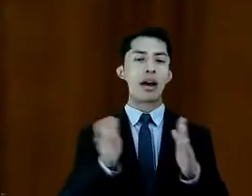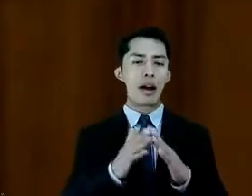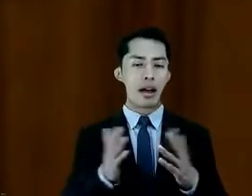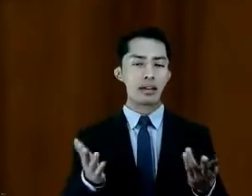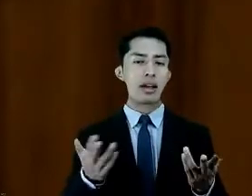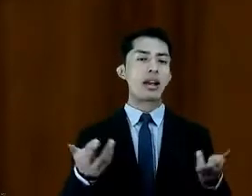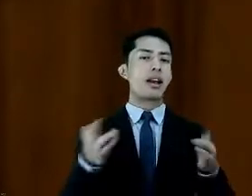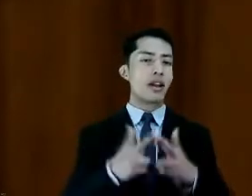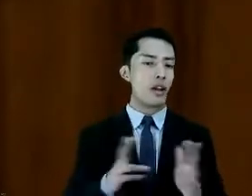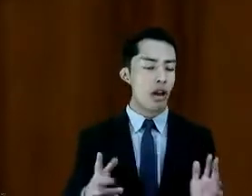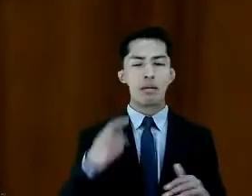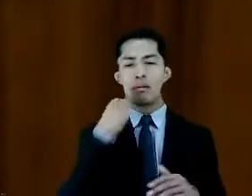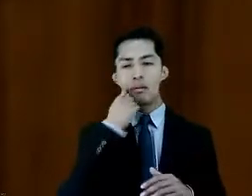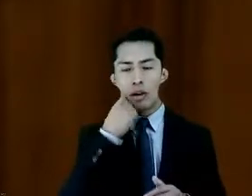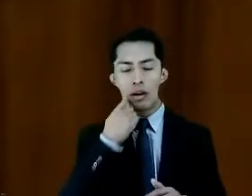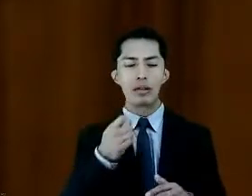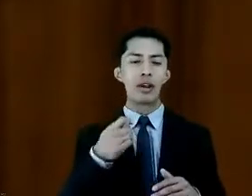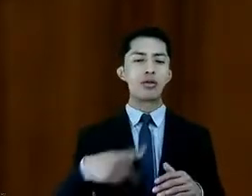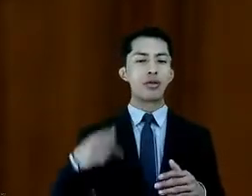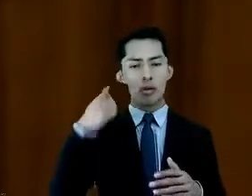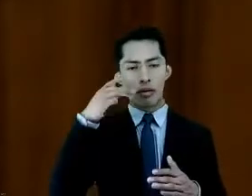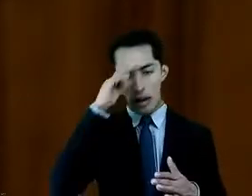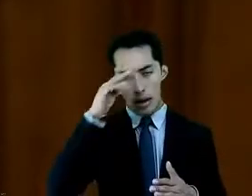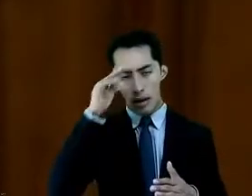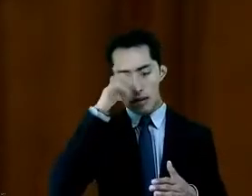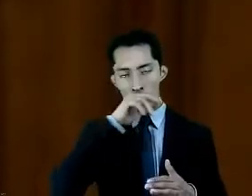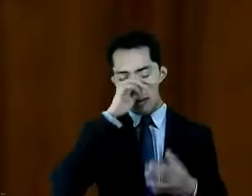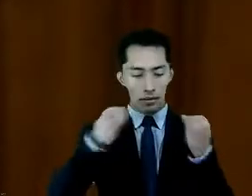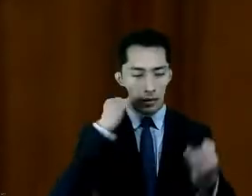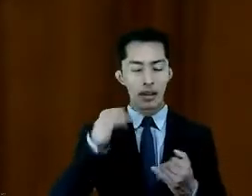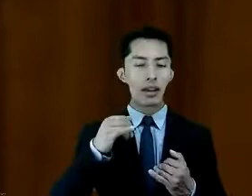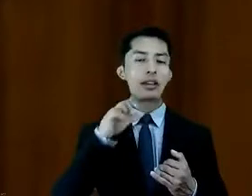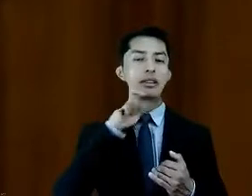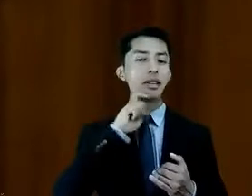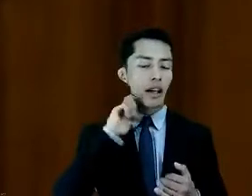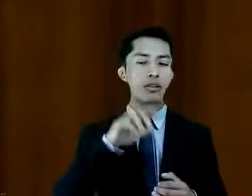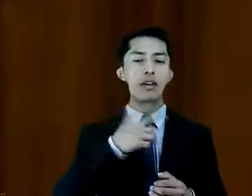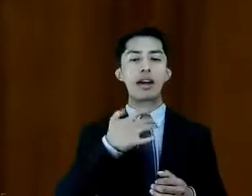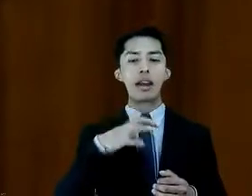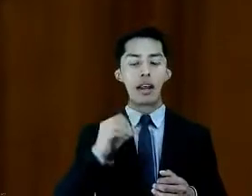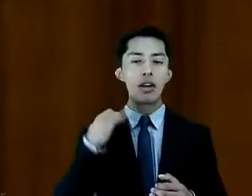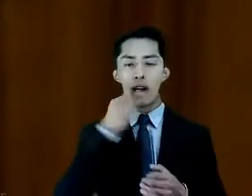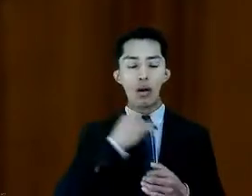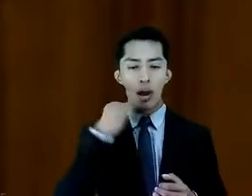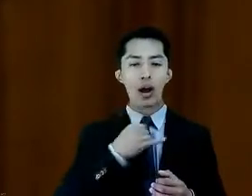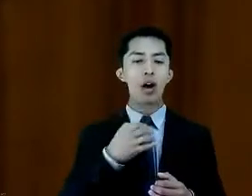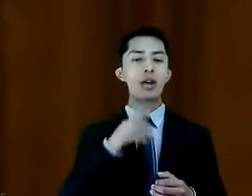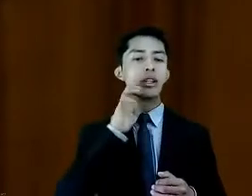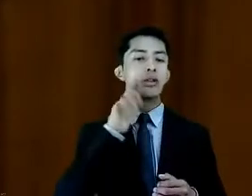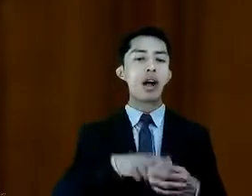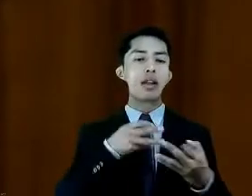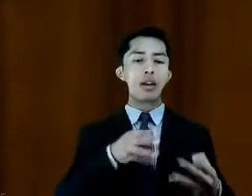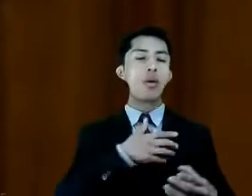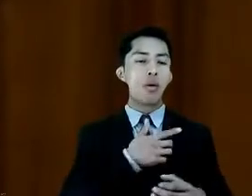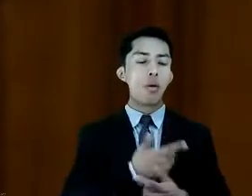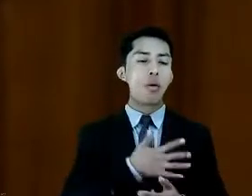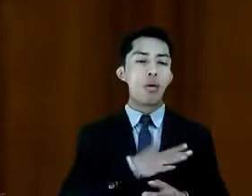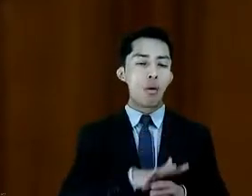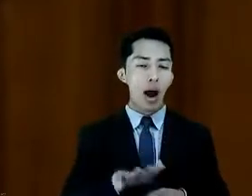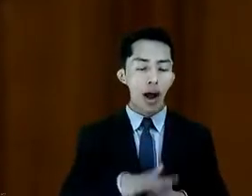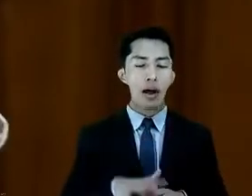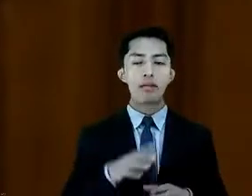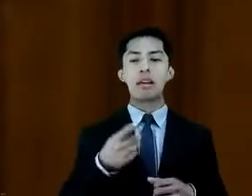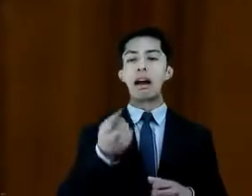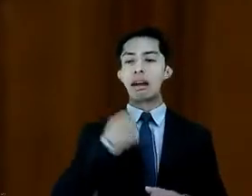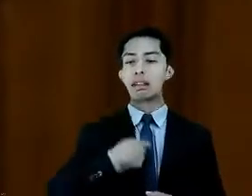religión, creencias, sexo, género, lengua, orientación sexual, identidad de